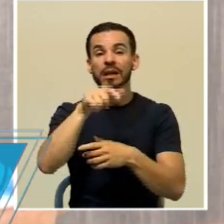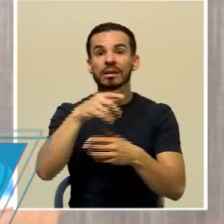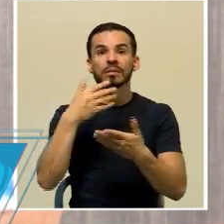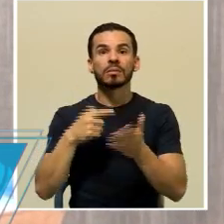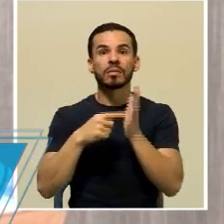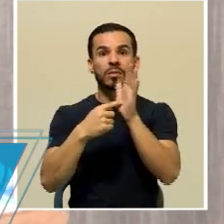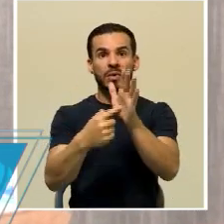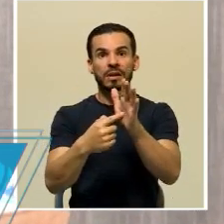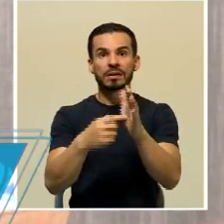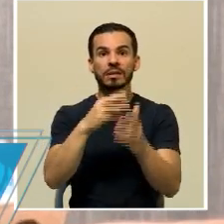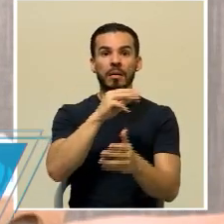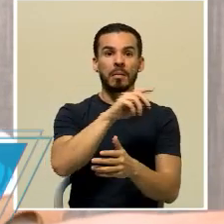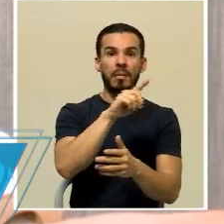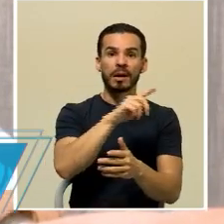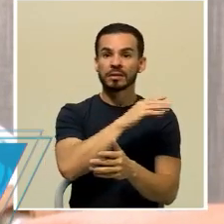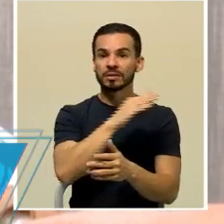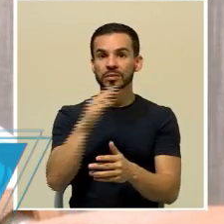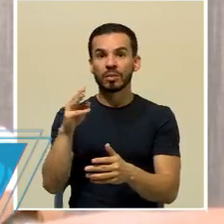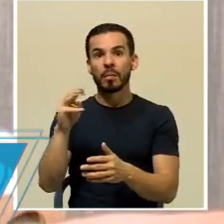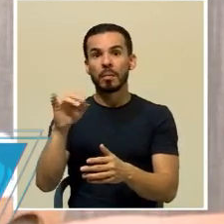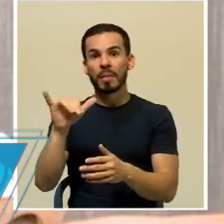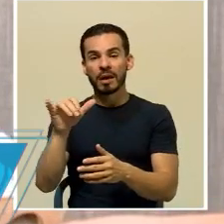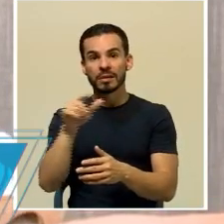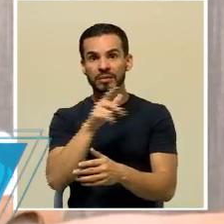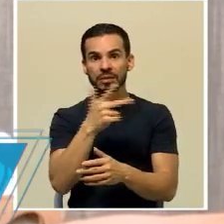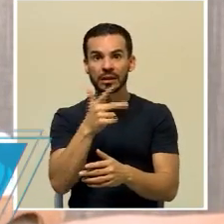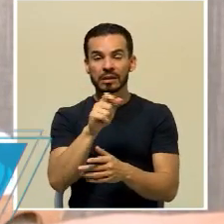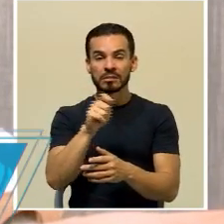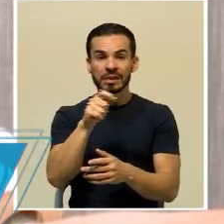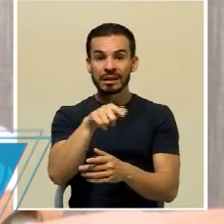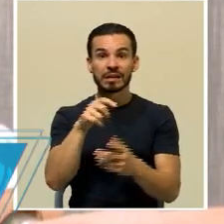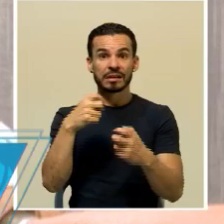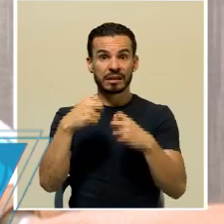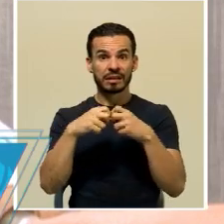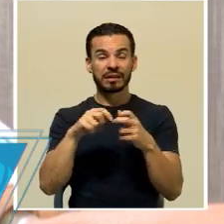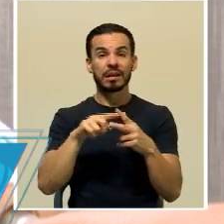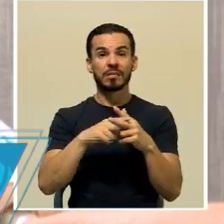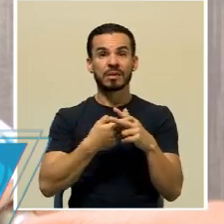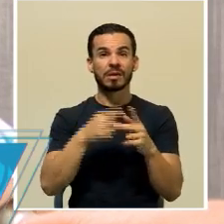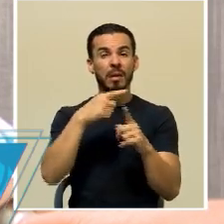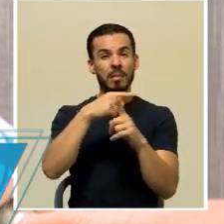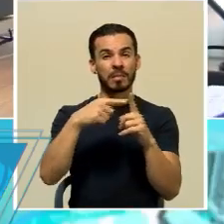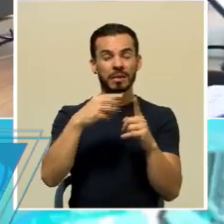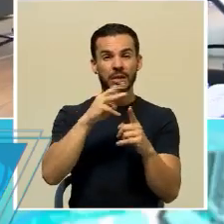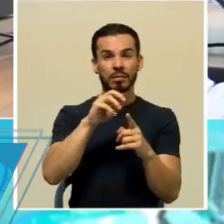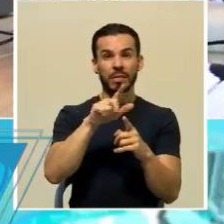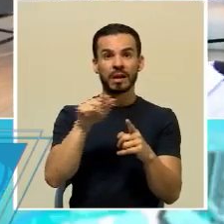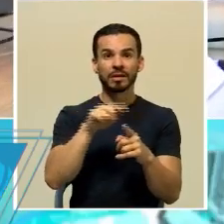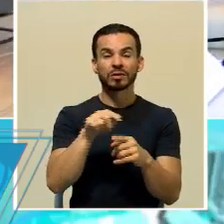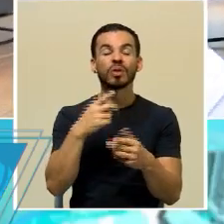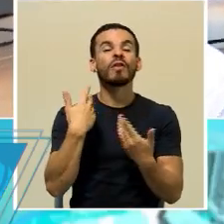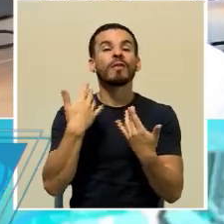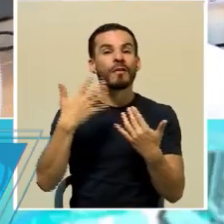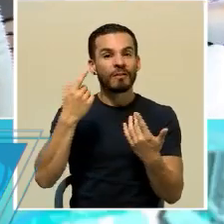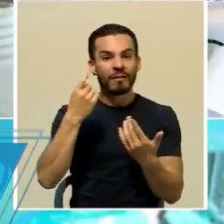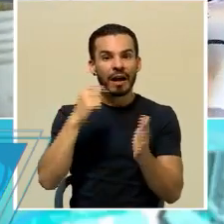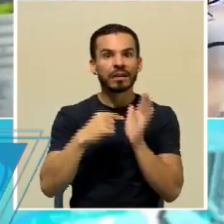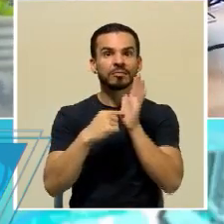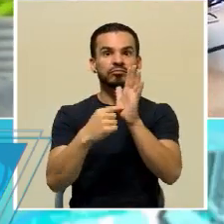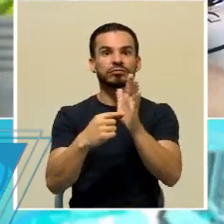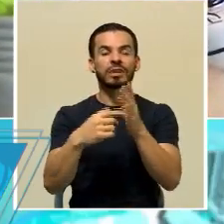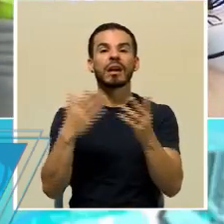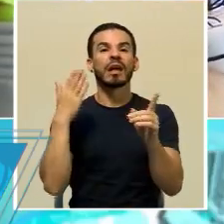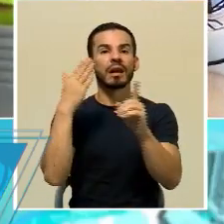los resultados de marzo, abril y mayo, y recordemos que esta crisis inició a mediados de marzo, es decir, todavía no se refleja